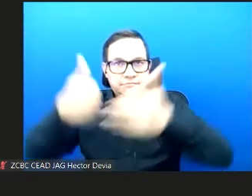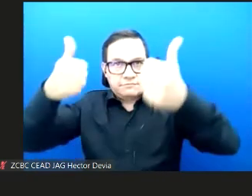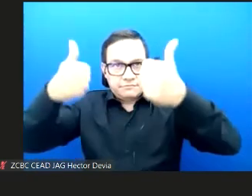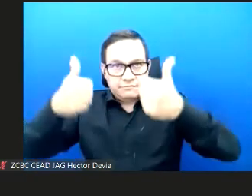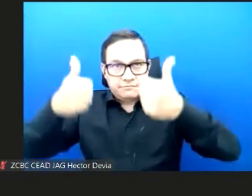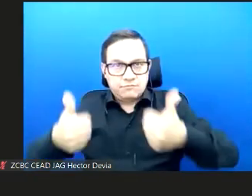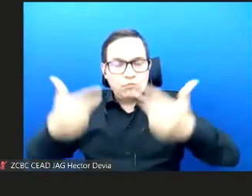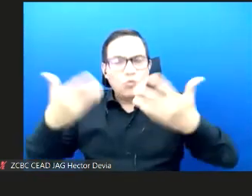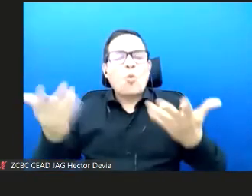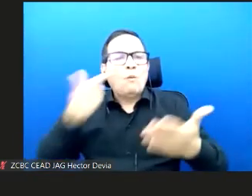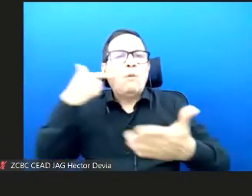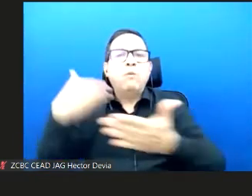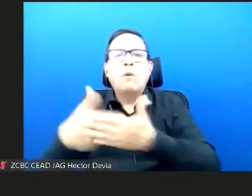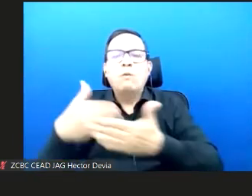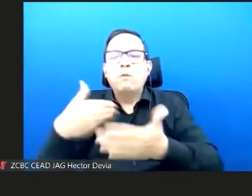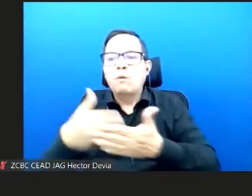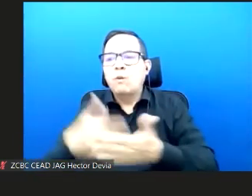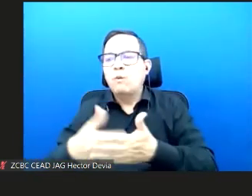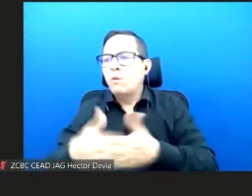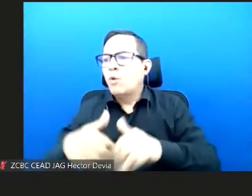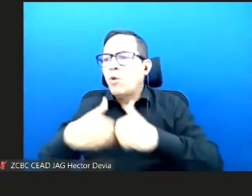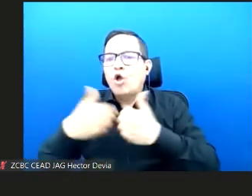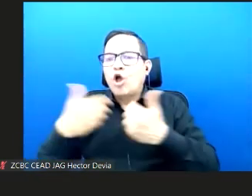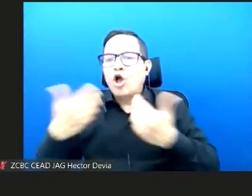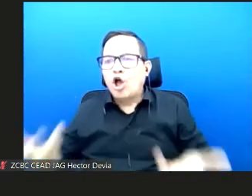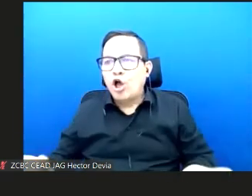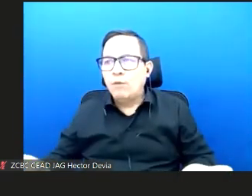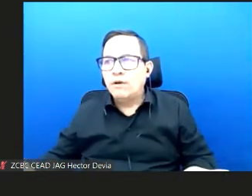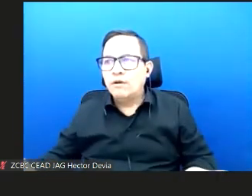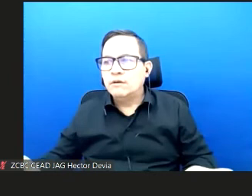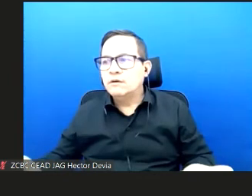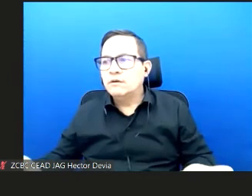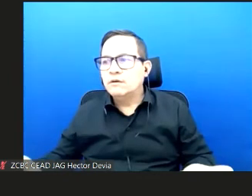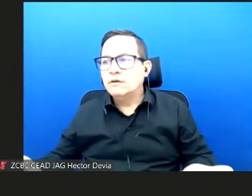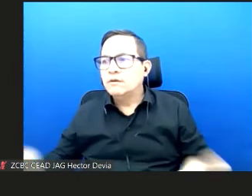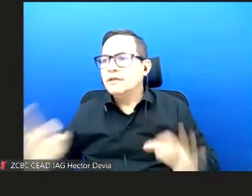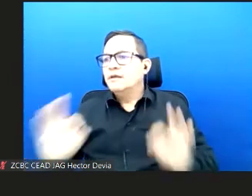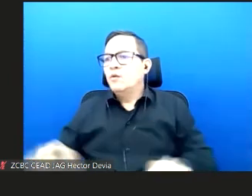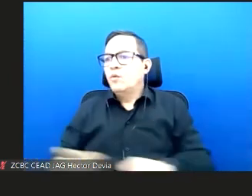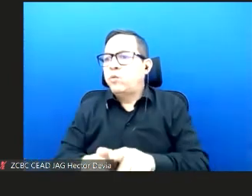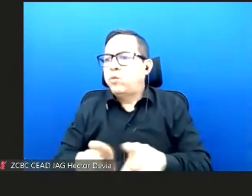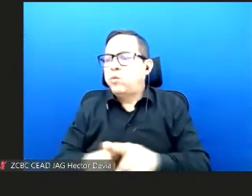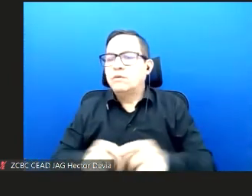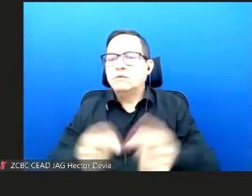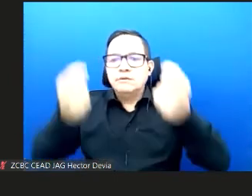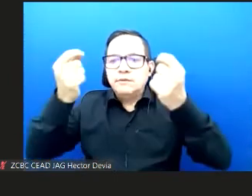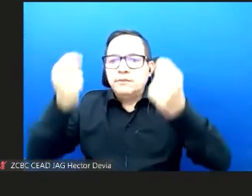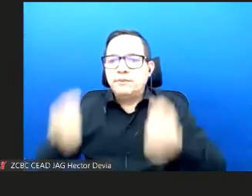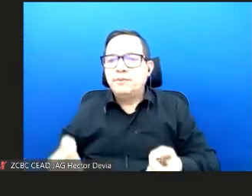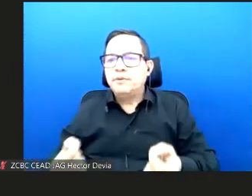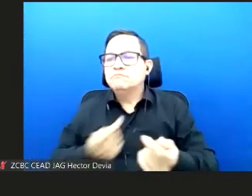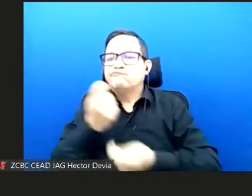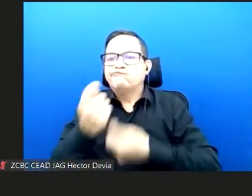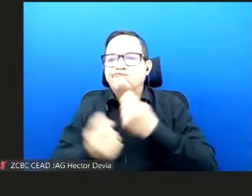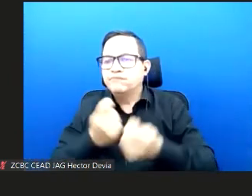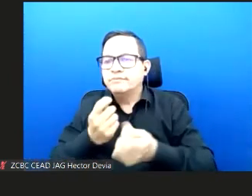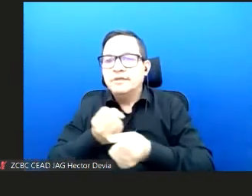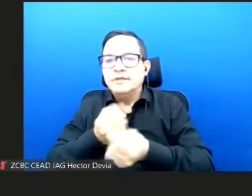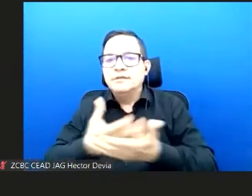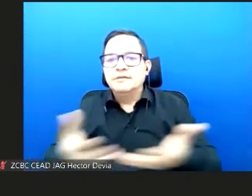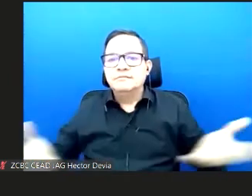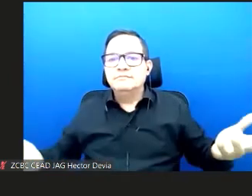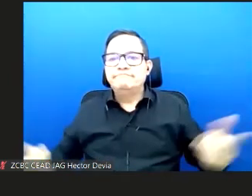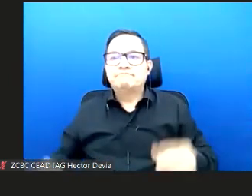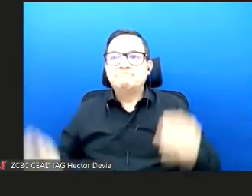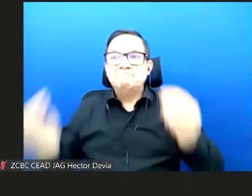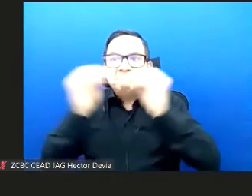¿Cómo comprobamos que todo lo hemos hecho bien? Con la sumatoria de lo que hemos ubicado. ¿Listo? No me puede dar